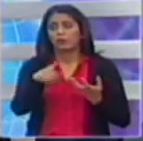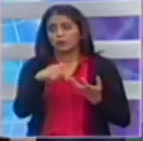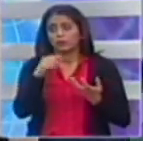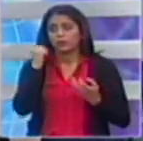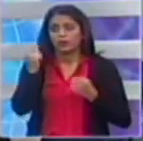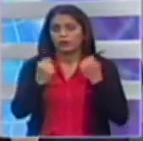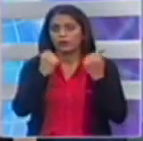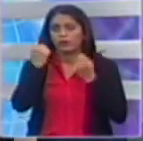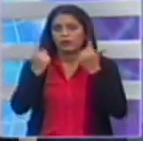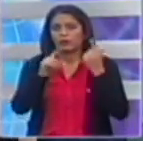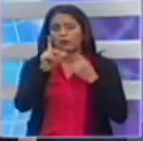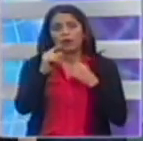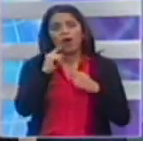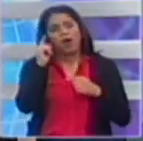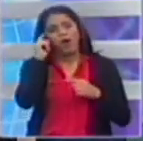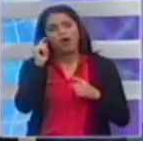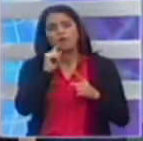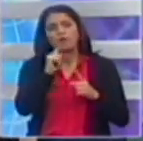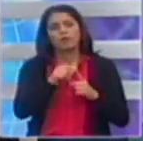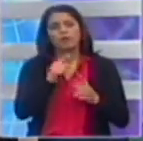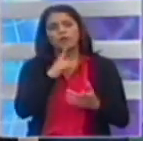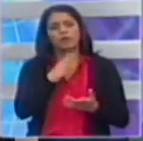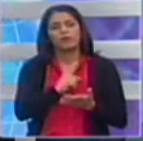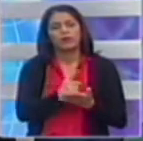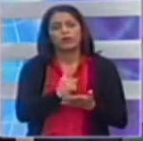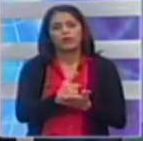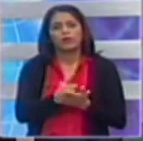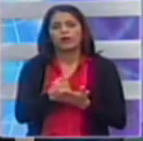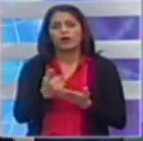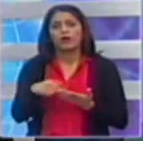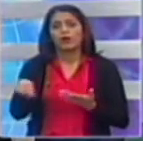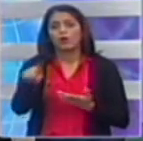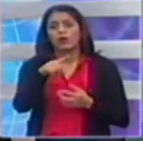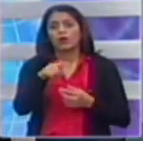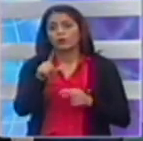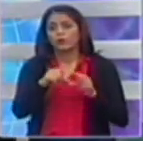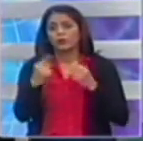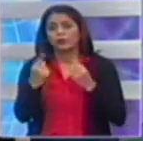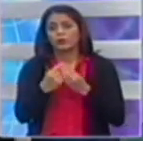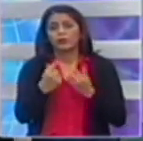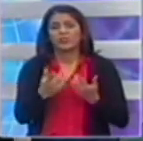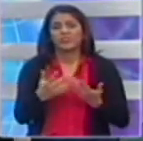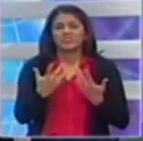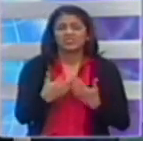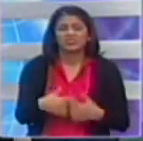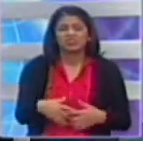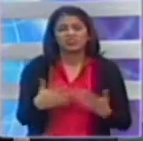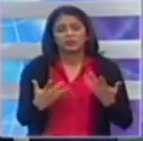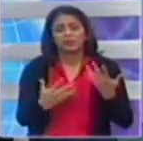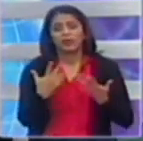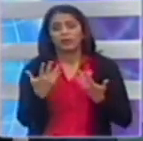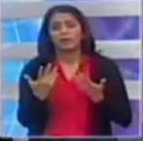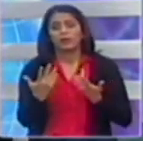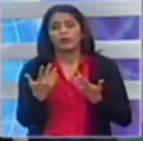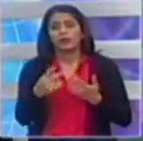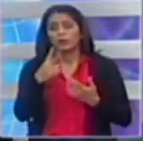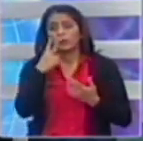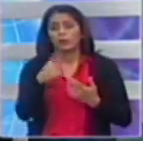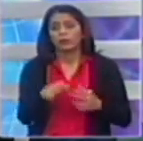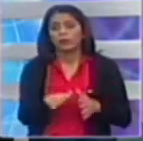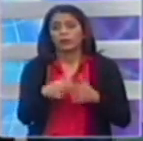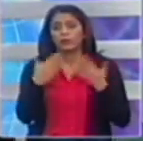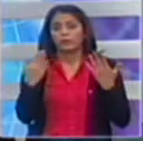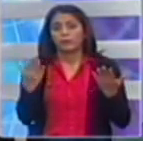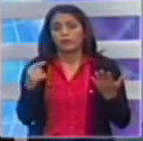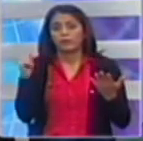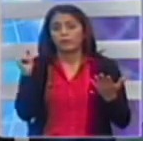expectativa e ilusiones dentro de sectores que se encontraban descontentos. Si es que vemos dentro de la lírica, la palabra